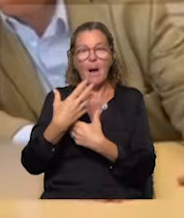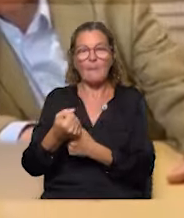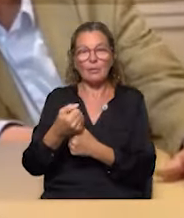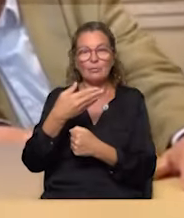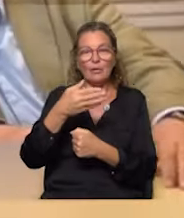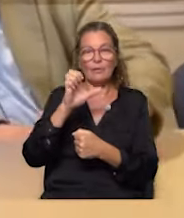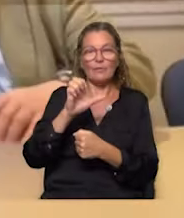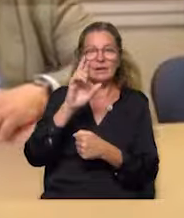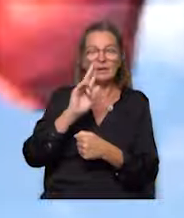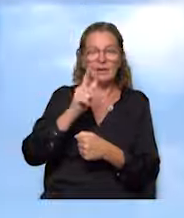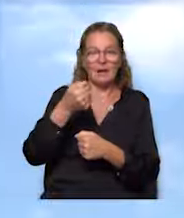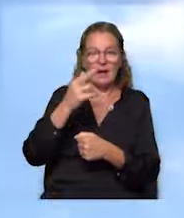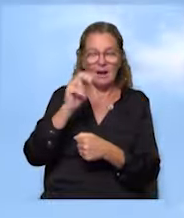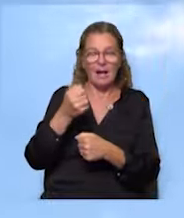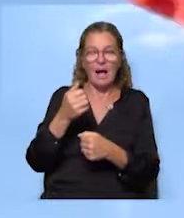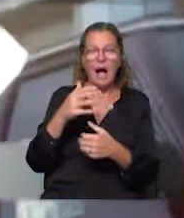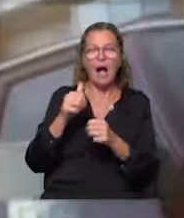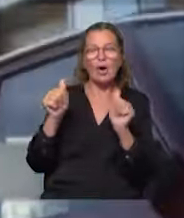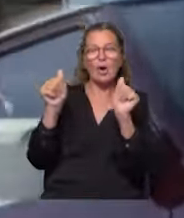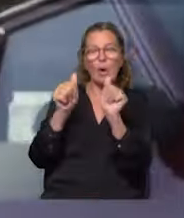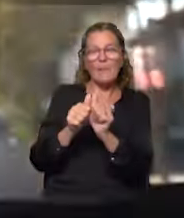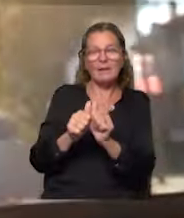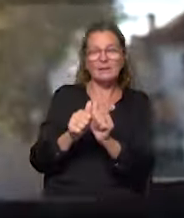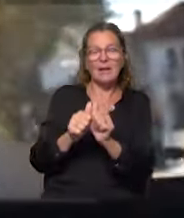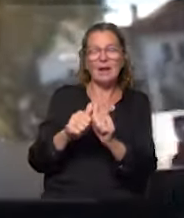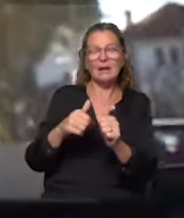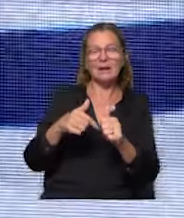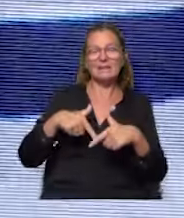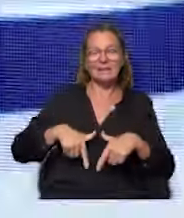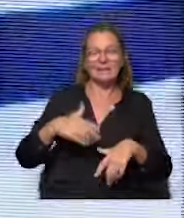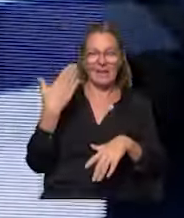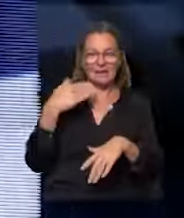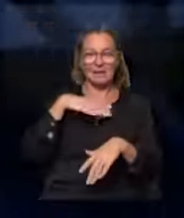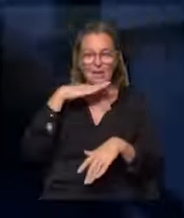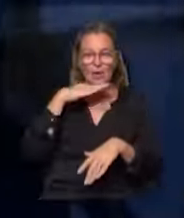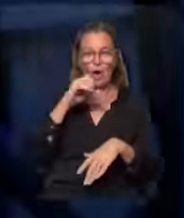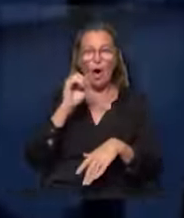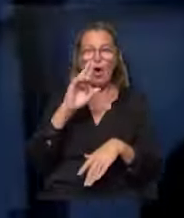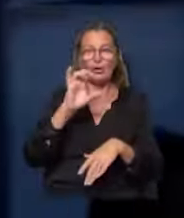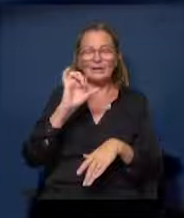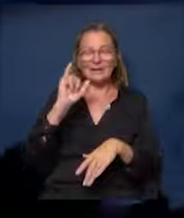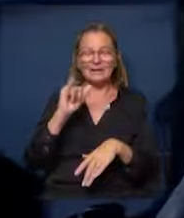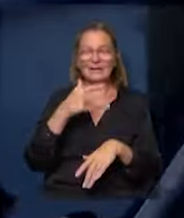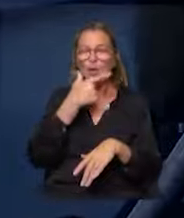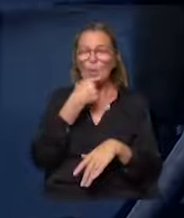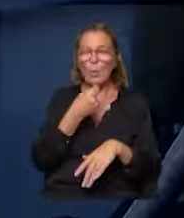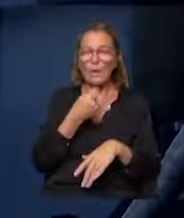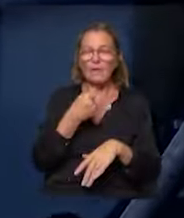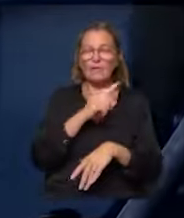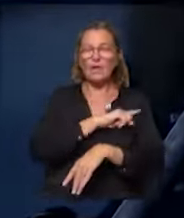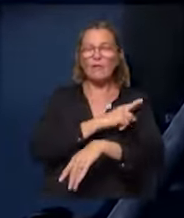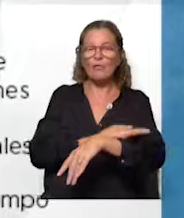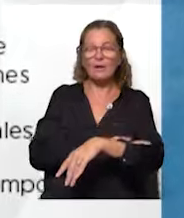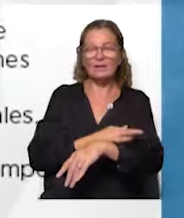Vergara y se inclinaron por acompañar la postulación del intendente de canelones yamandu Ori por su parte el pasado jueves el espacio fuerza